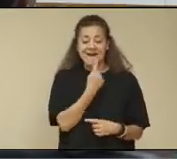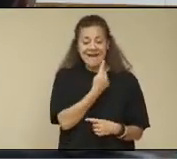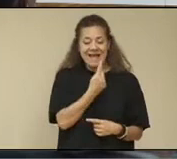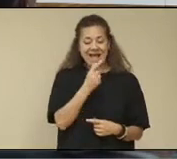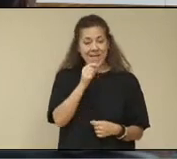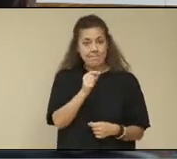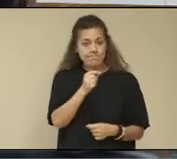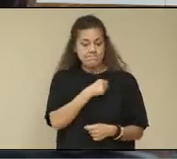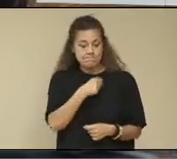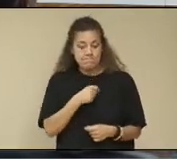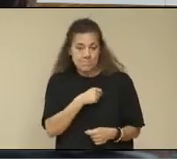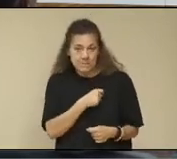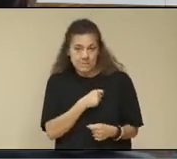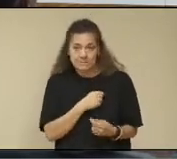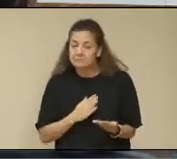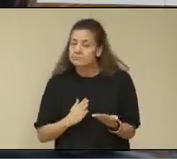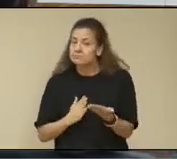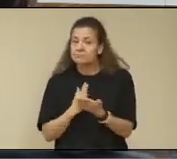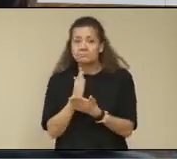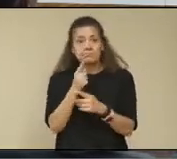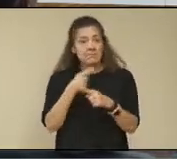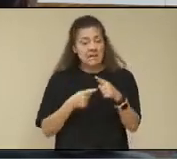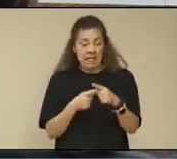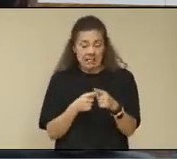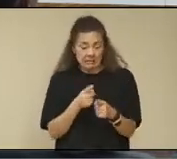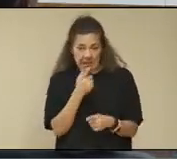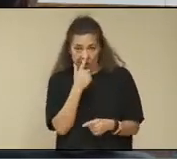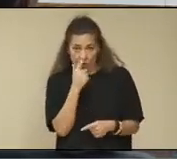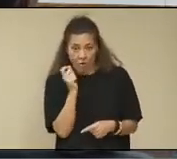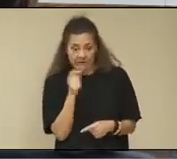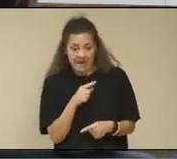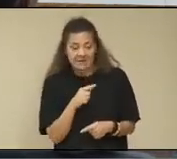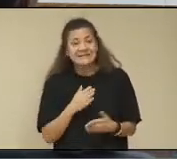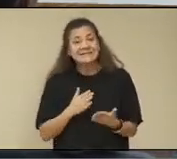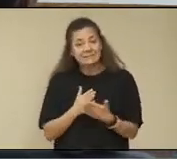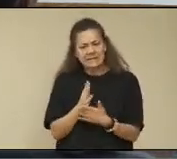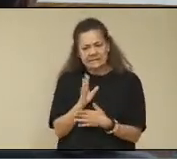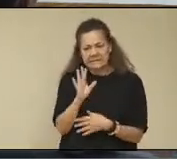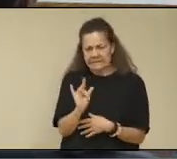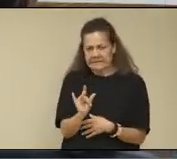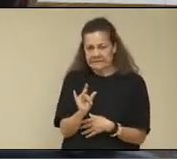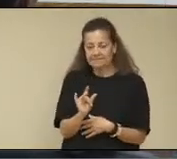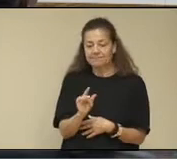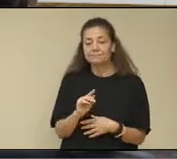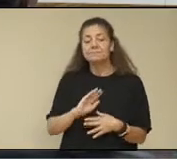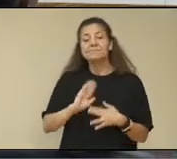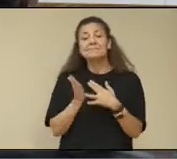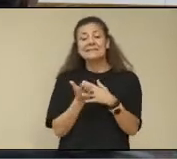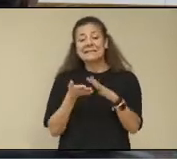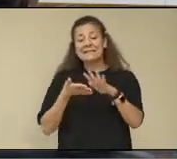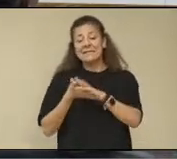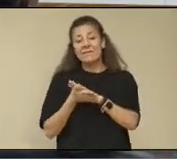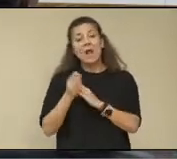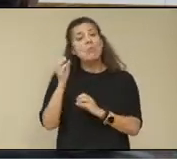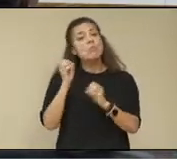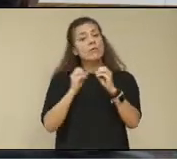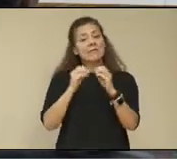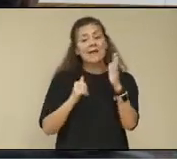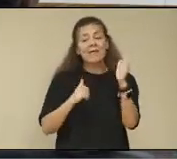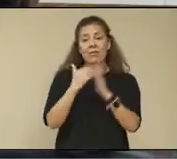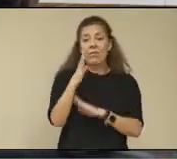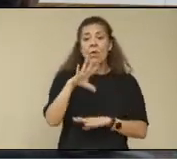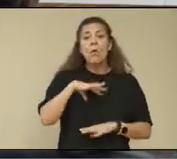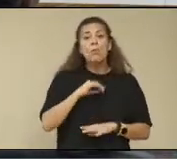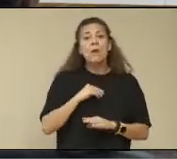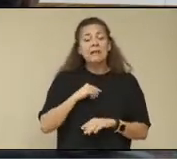aproximadamente la mitad no son eficientes y la otra mitad lo son, de las cuales un porcentaje muy alto puede ser